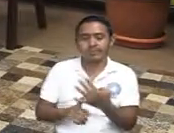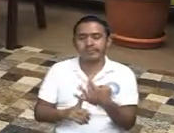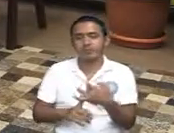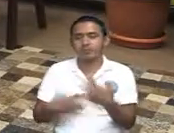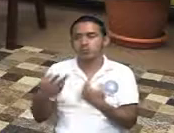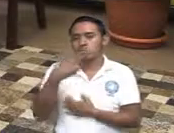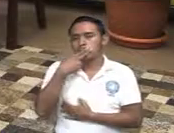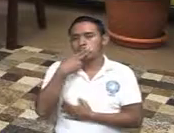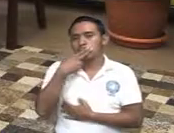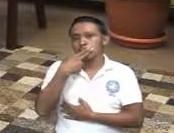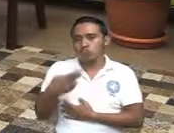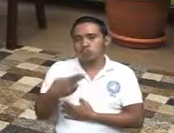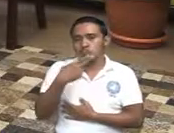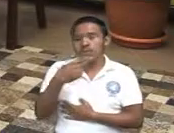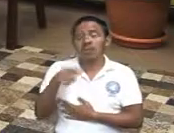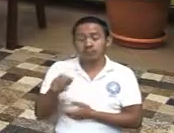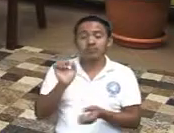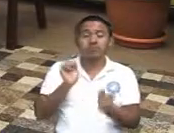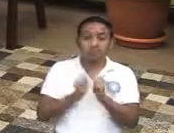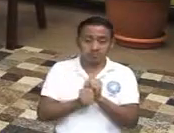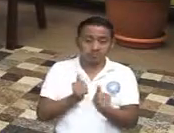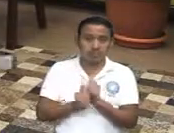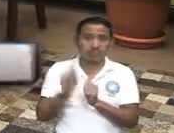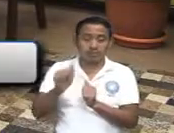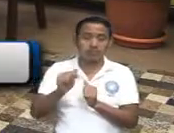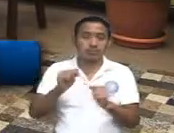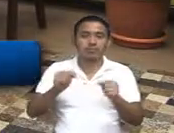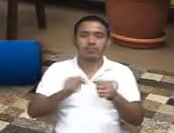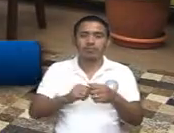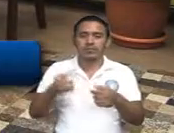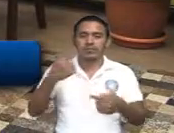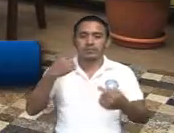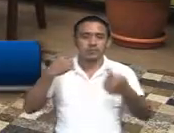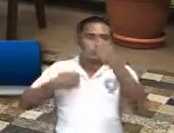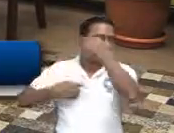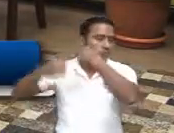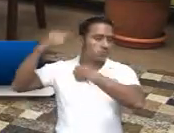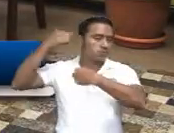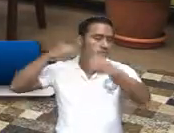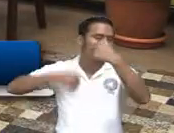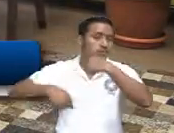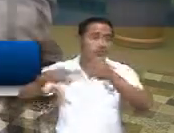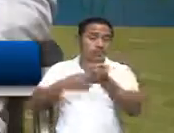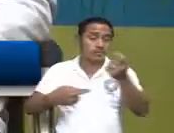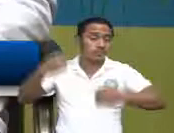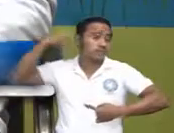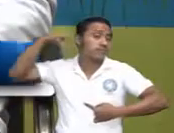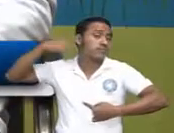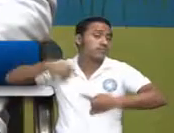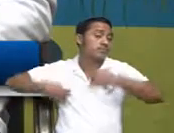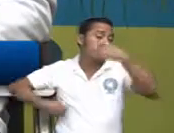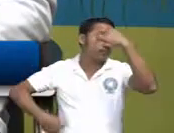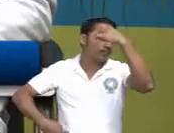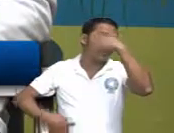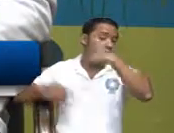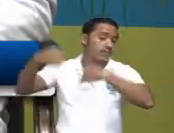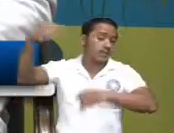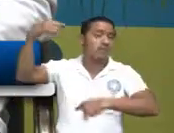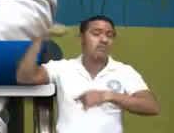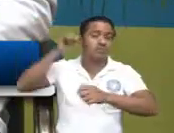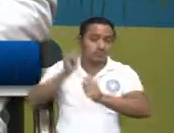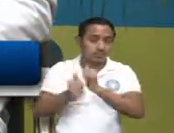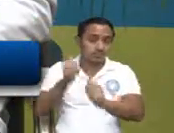esto tiende a afectar lo que es la circulación del oído interno y entonces al haber una afectación